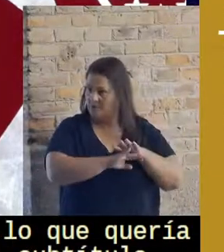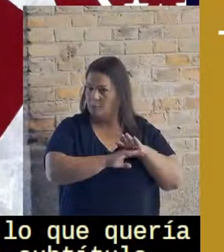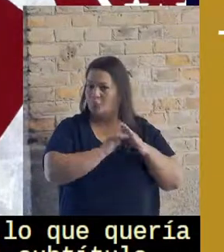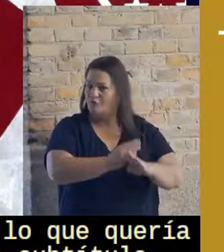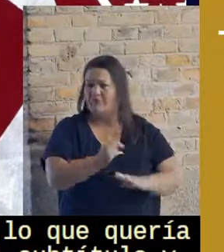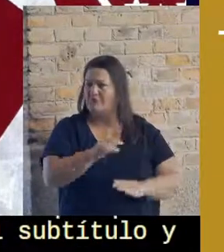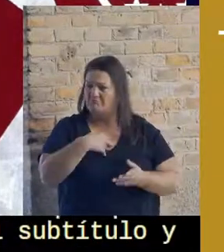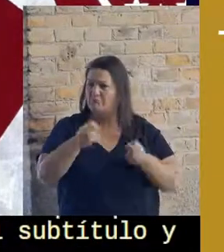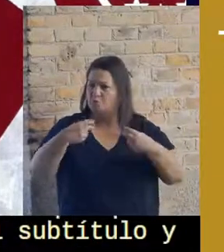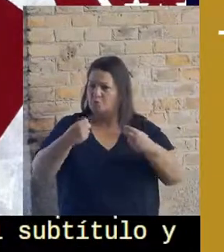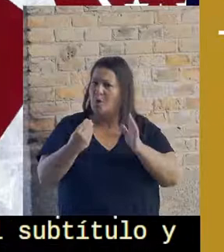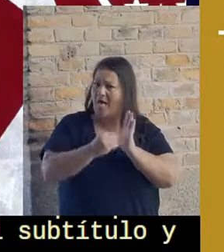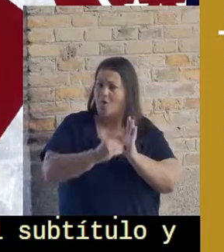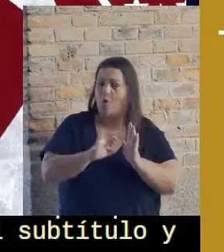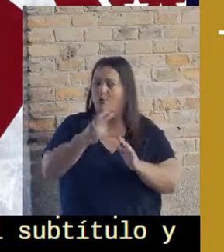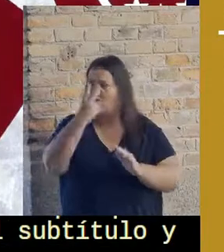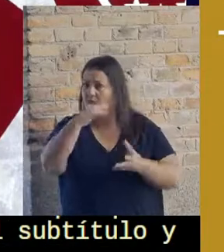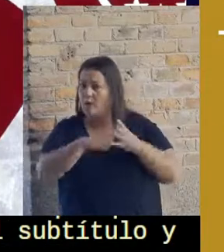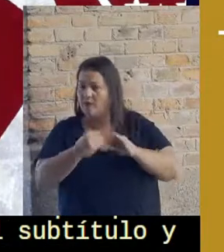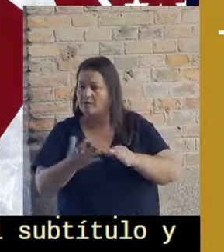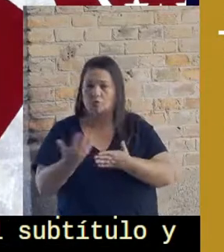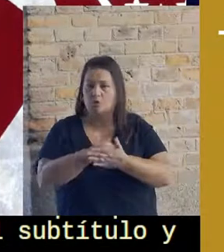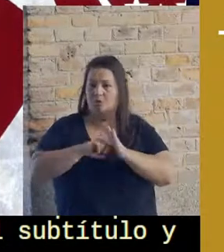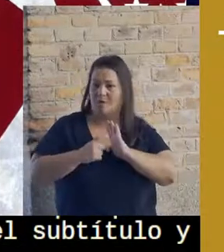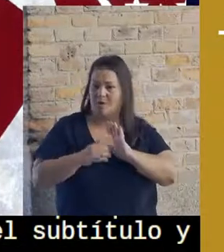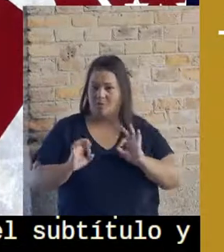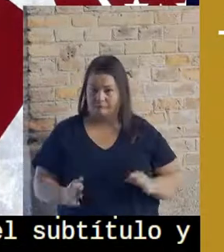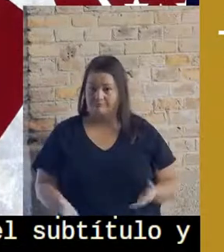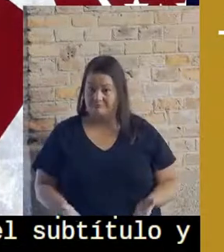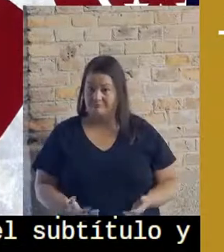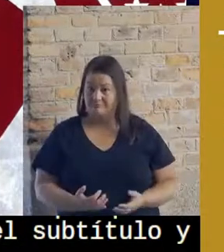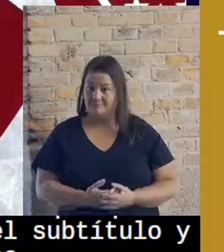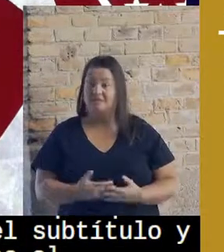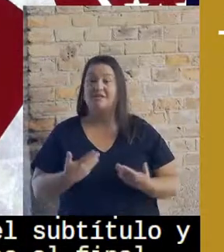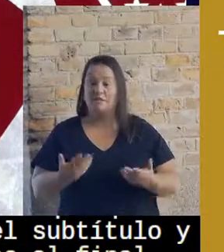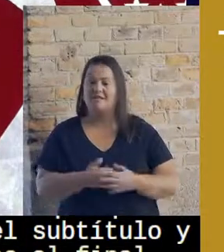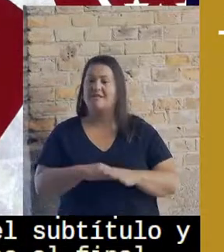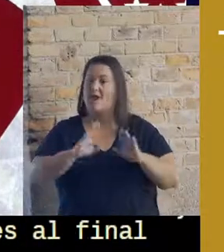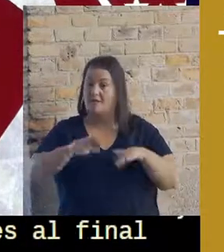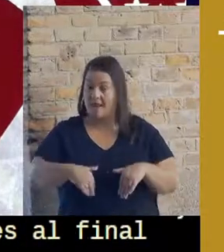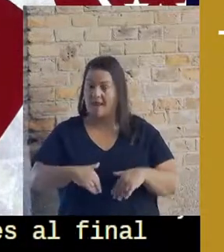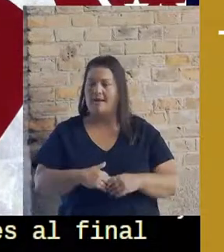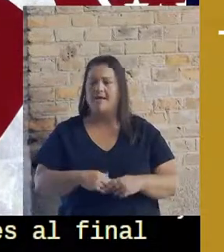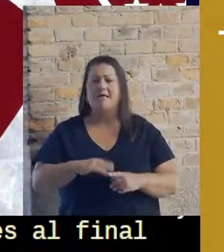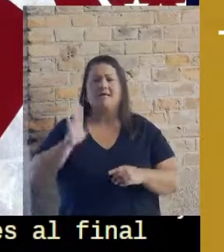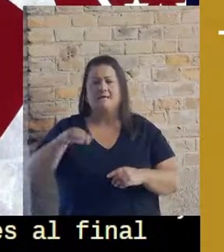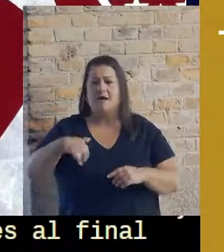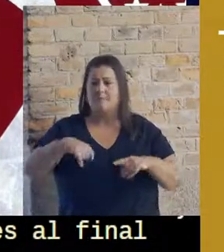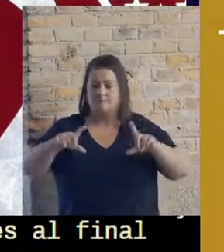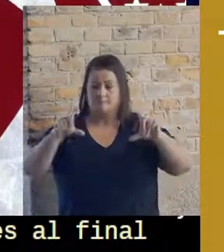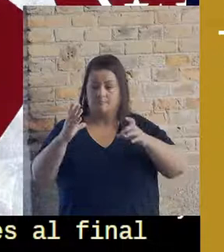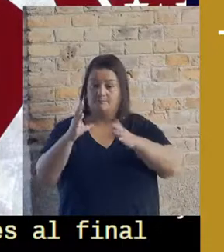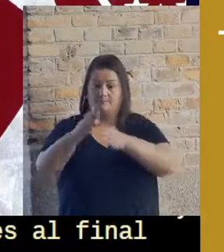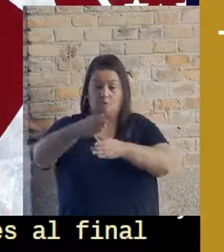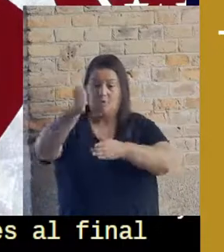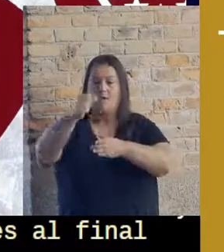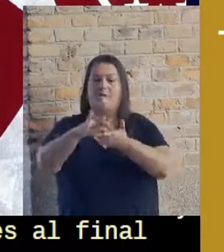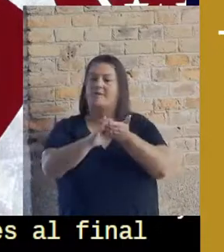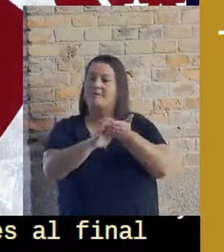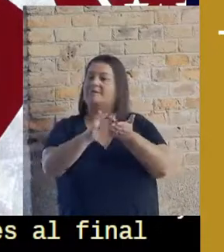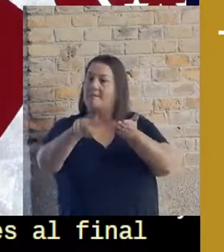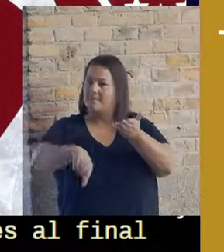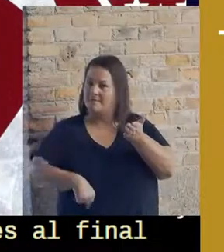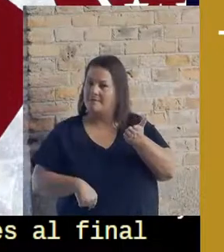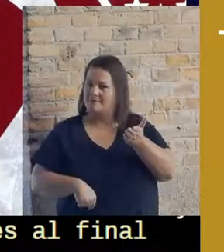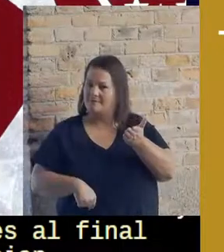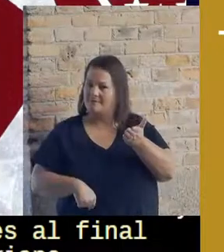y ya por qué no te lo haces para ciego Vale entonces al final puso incluso ya en las botellas viene el brille